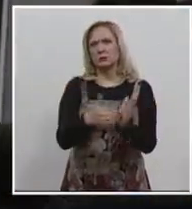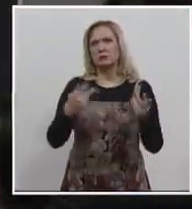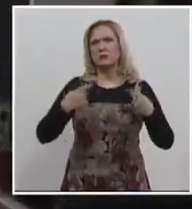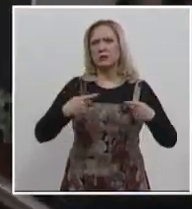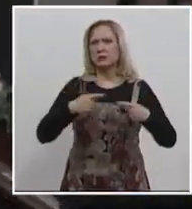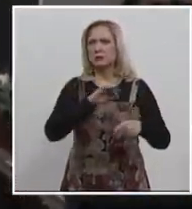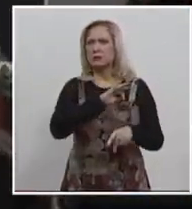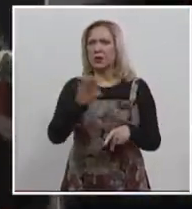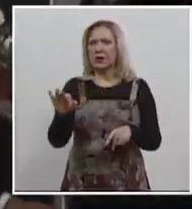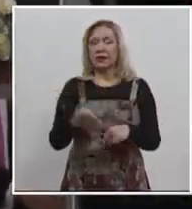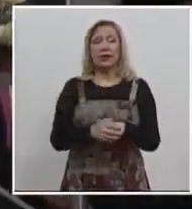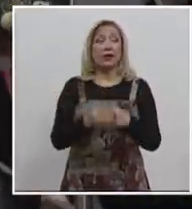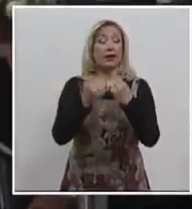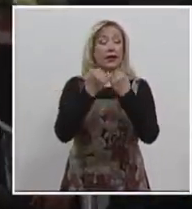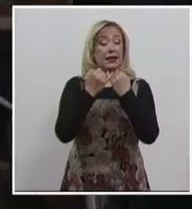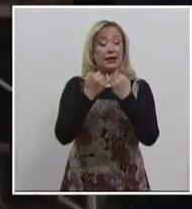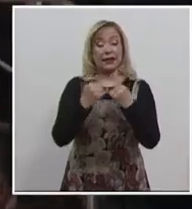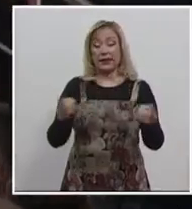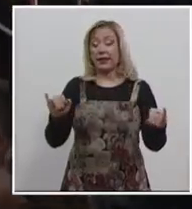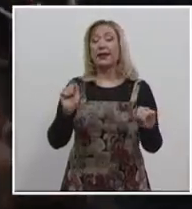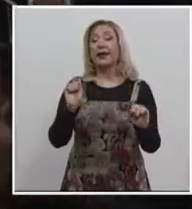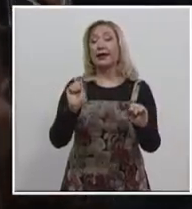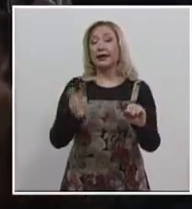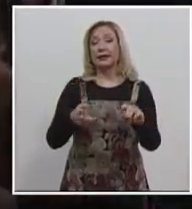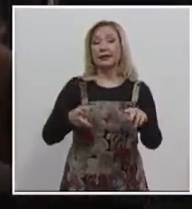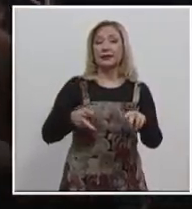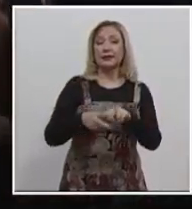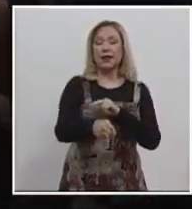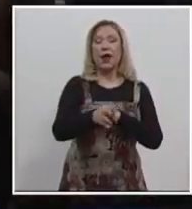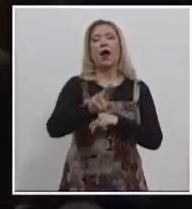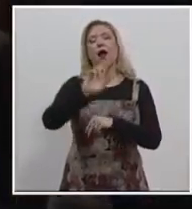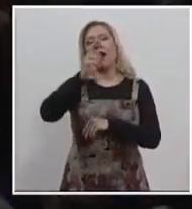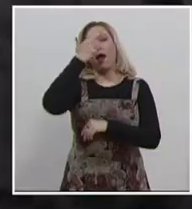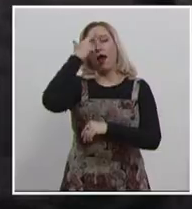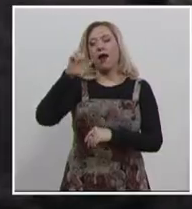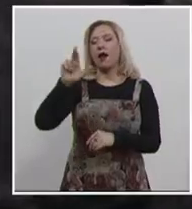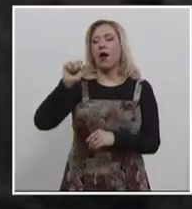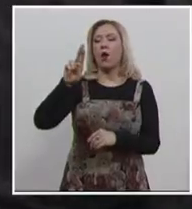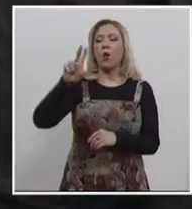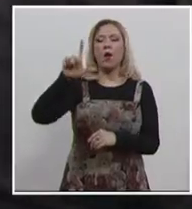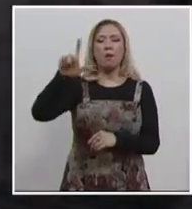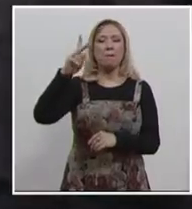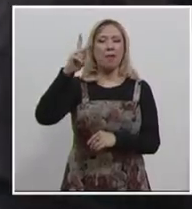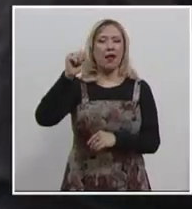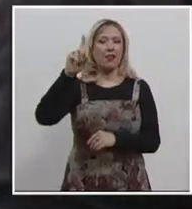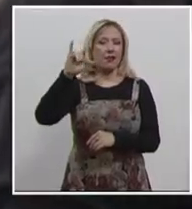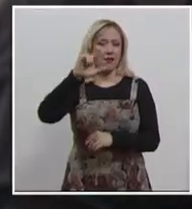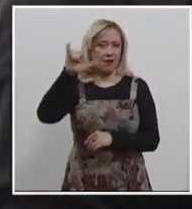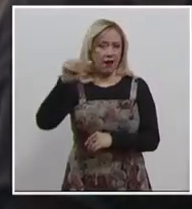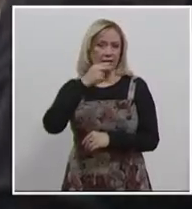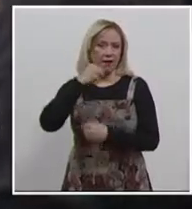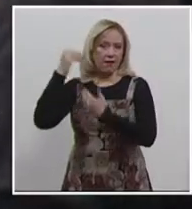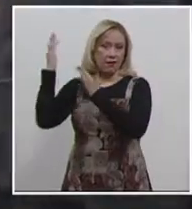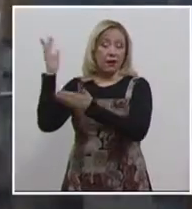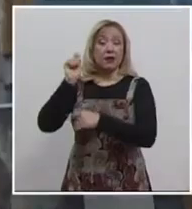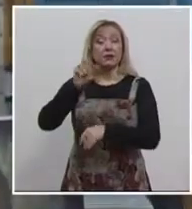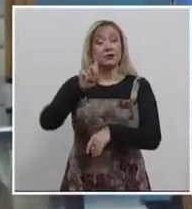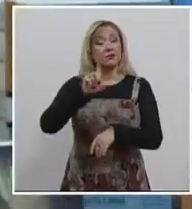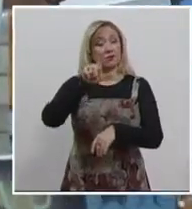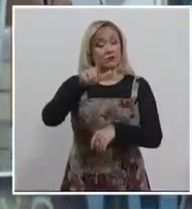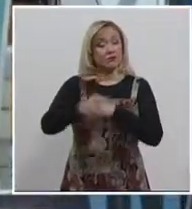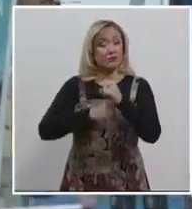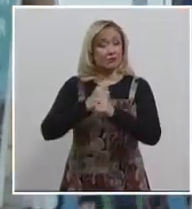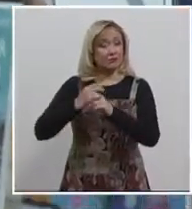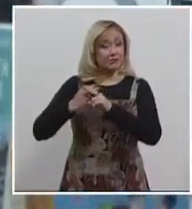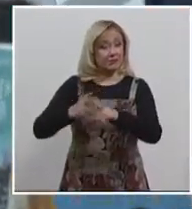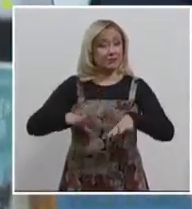En la ceremonia de inauguración estuvo presente el recuerdo de Raúl Padilla, quien hace 37 años comenzó este gran esfuerzo